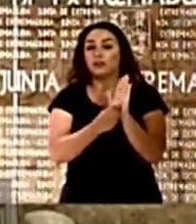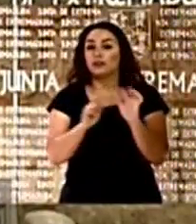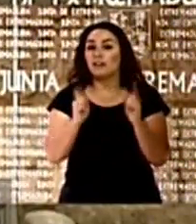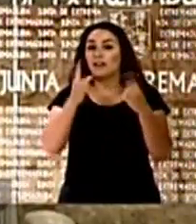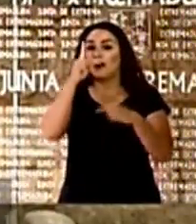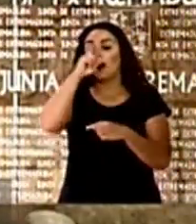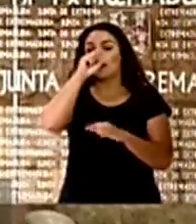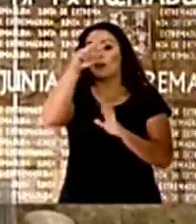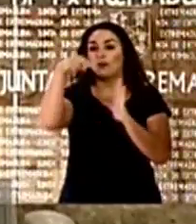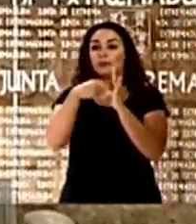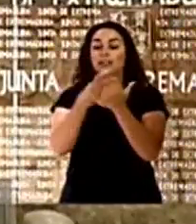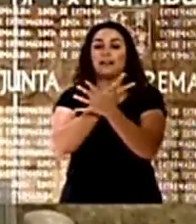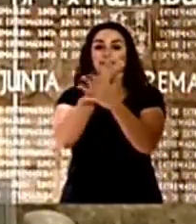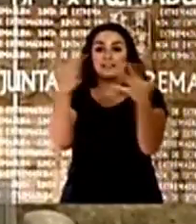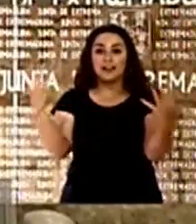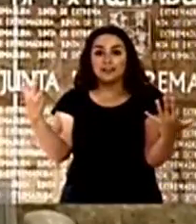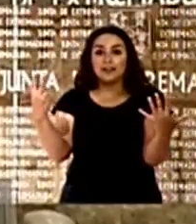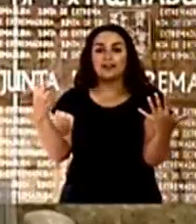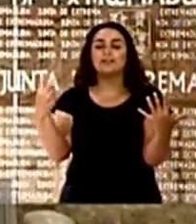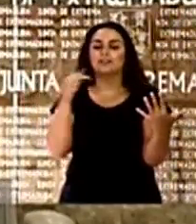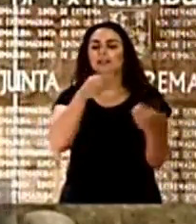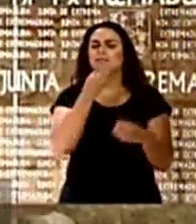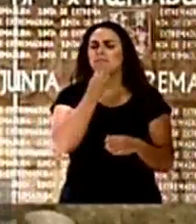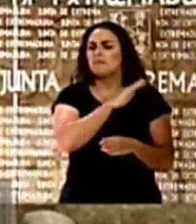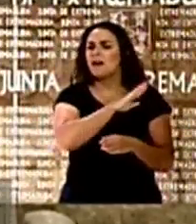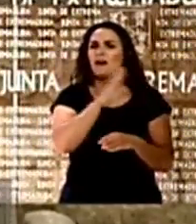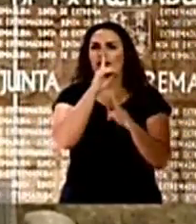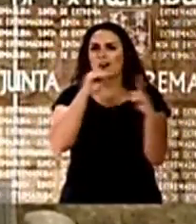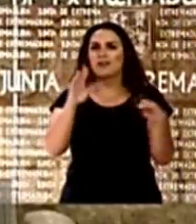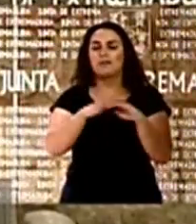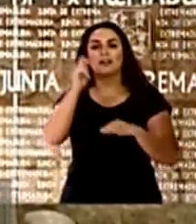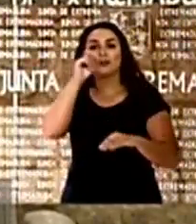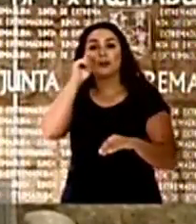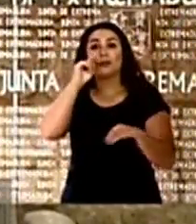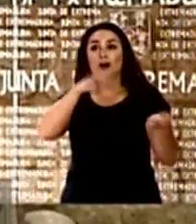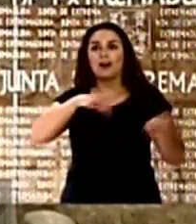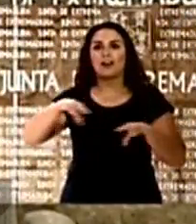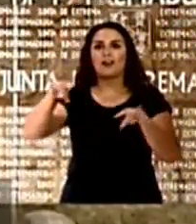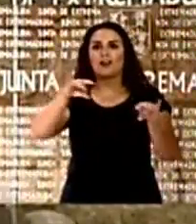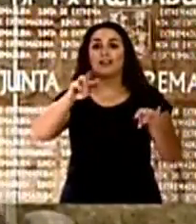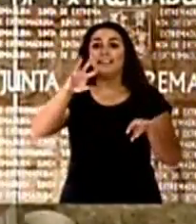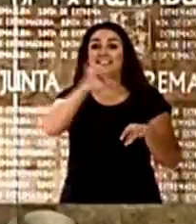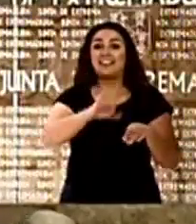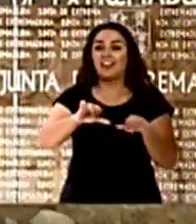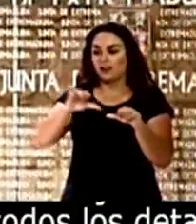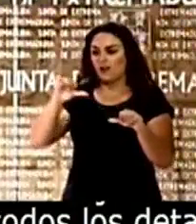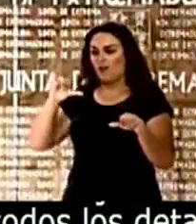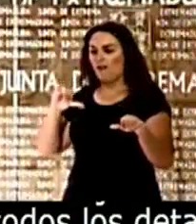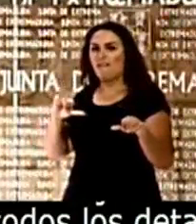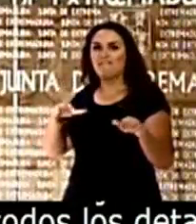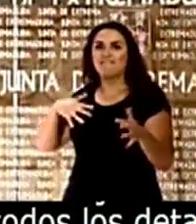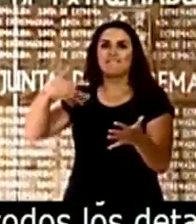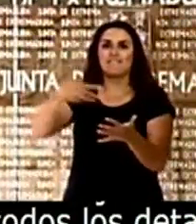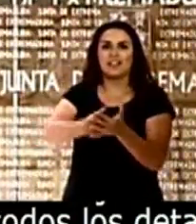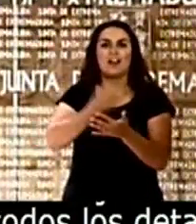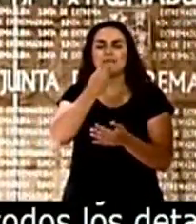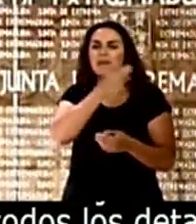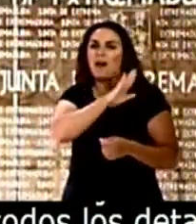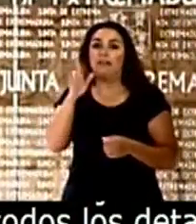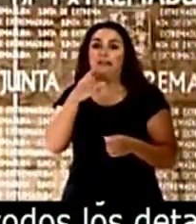año 2017, se ha coronado como el mejor año para el turismo en la región en los últimos 30 años, que esto se dice así rápido